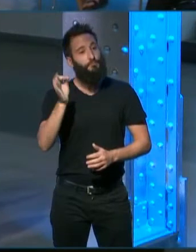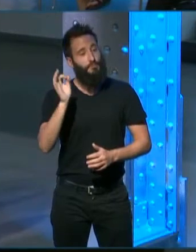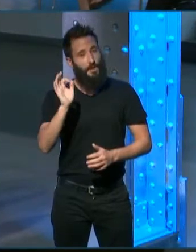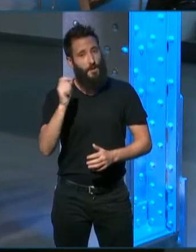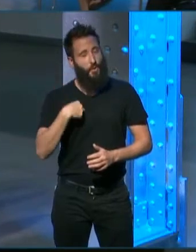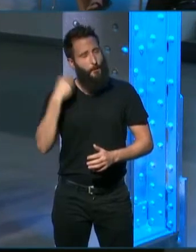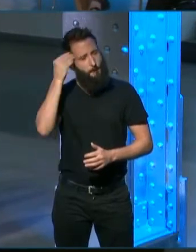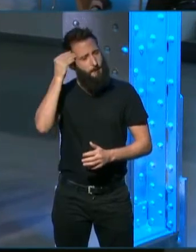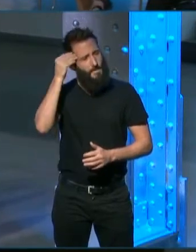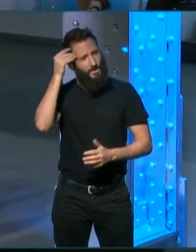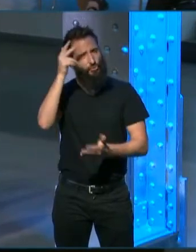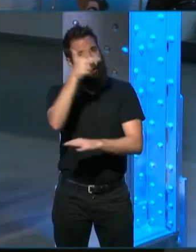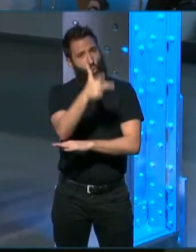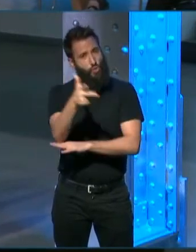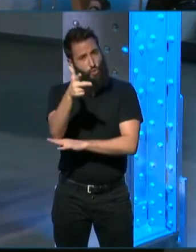el documental,